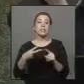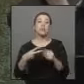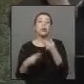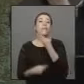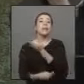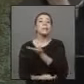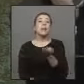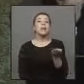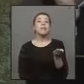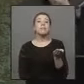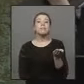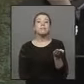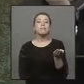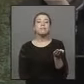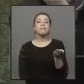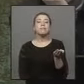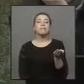¿Tiene palabra?